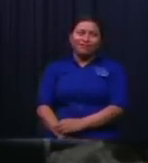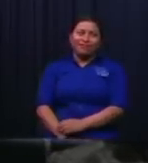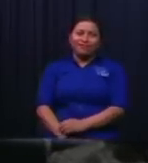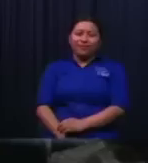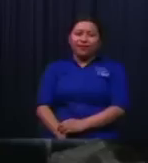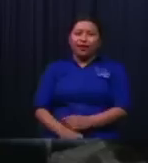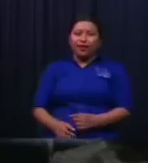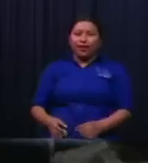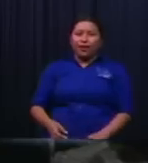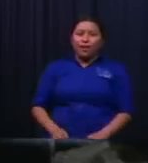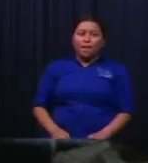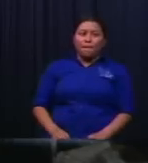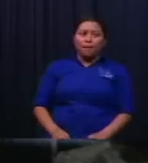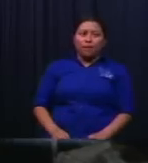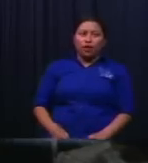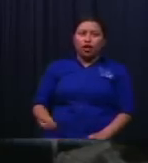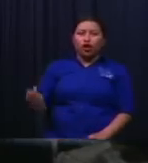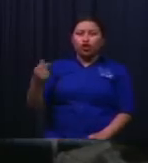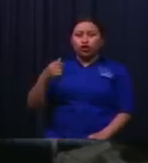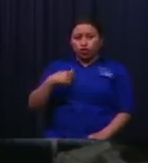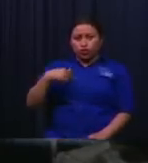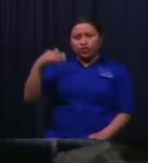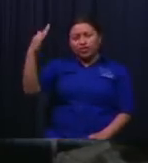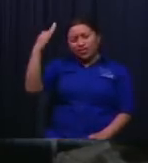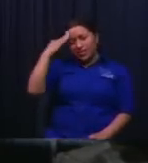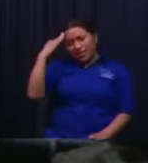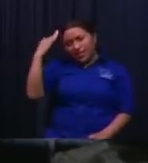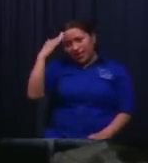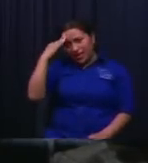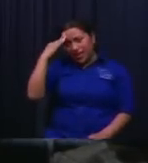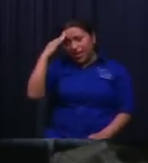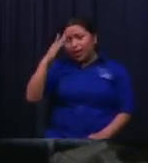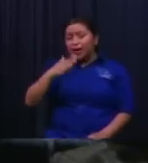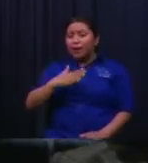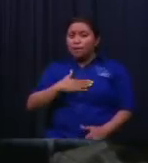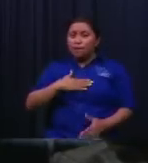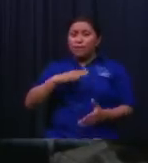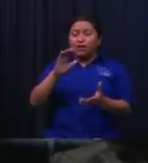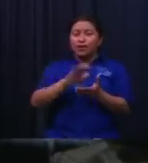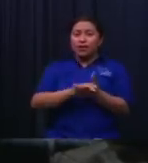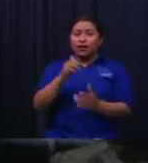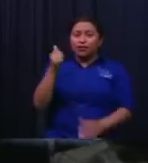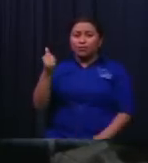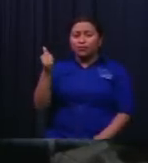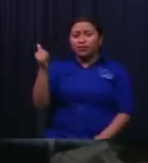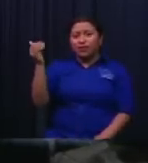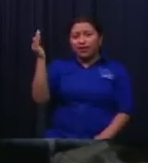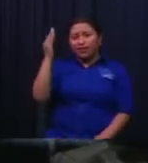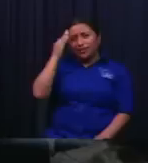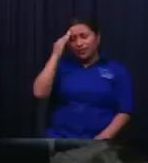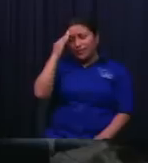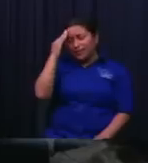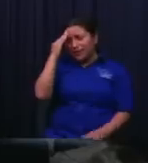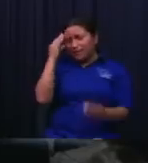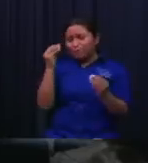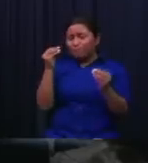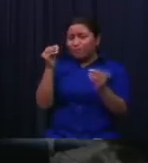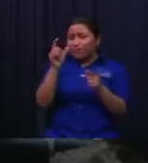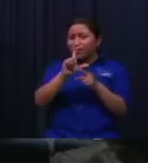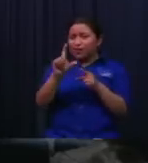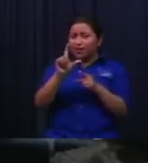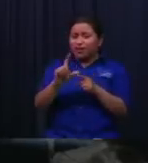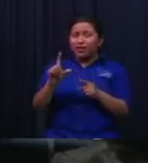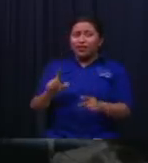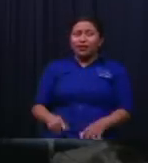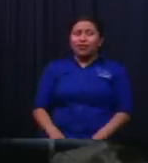Pero es pilas. Y yo reconozco en ella que es mejor que yo en muchas cosas. Y esperemos que tenga la humildad